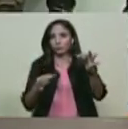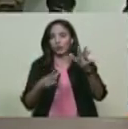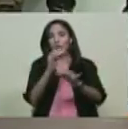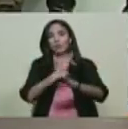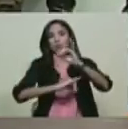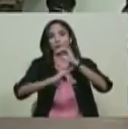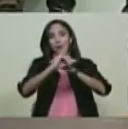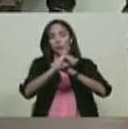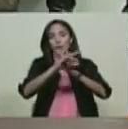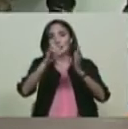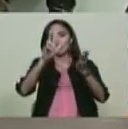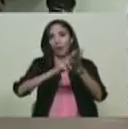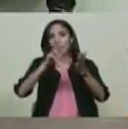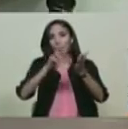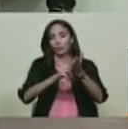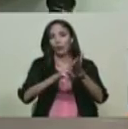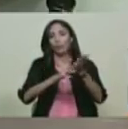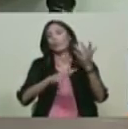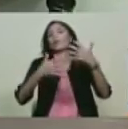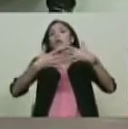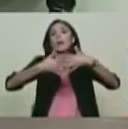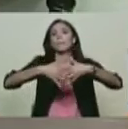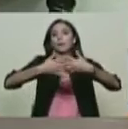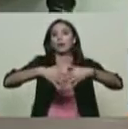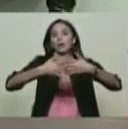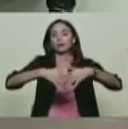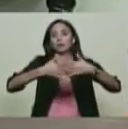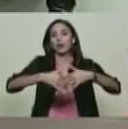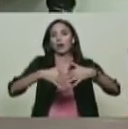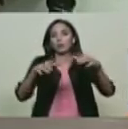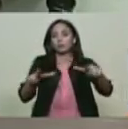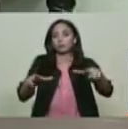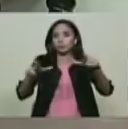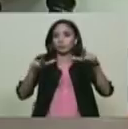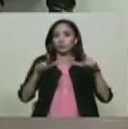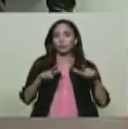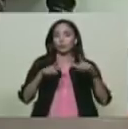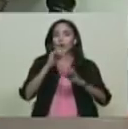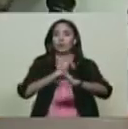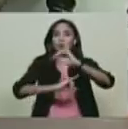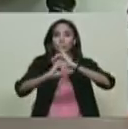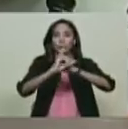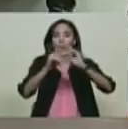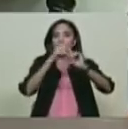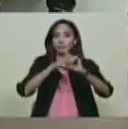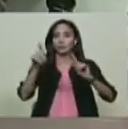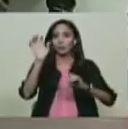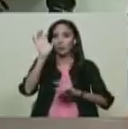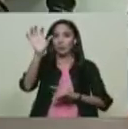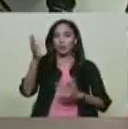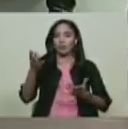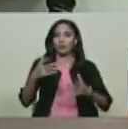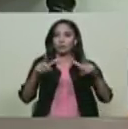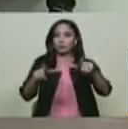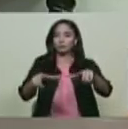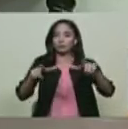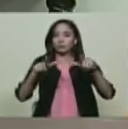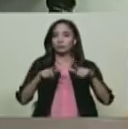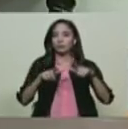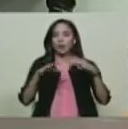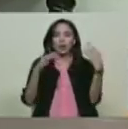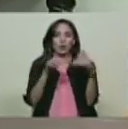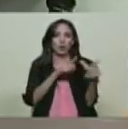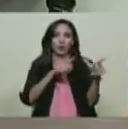avalado por una compañía de certificación internacional, emití el